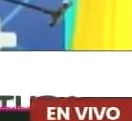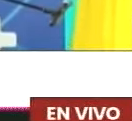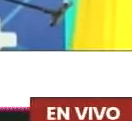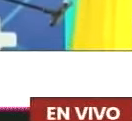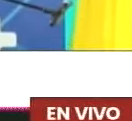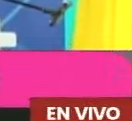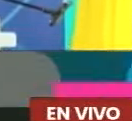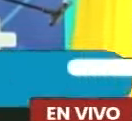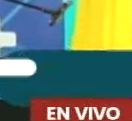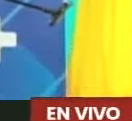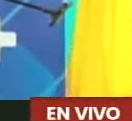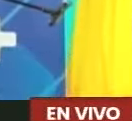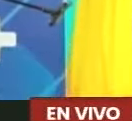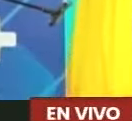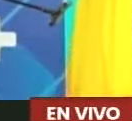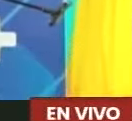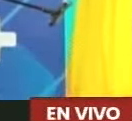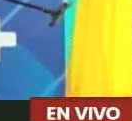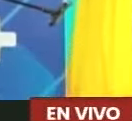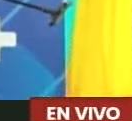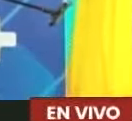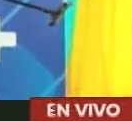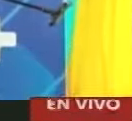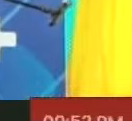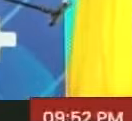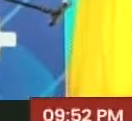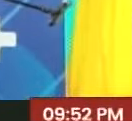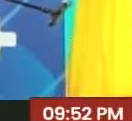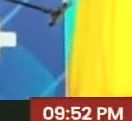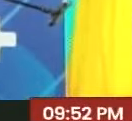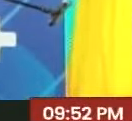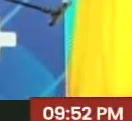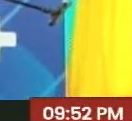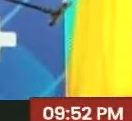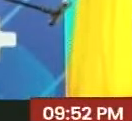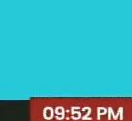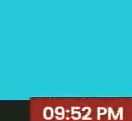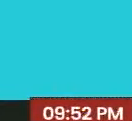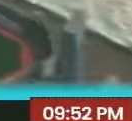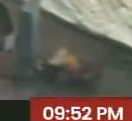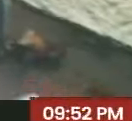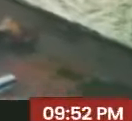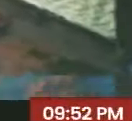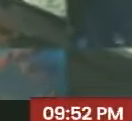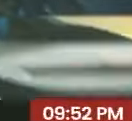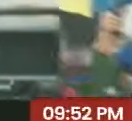Bendiciones. Gracias. Excelente, vaya. ¿Vale?